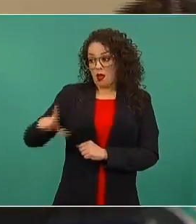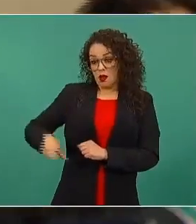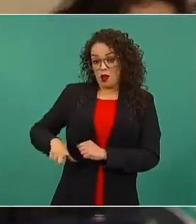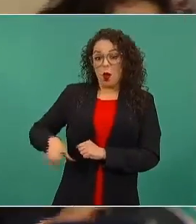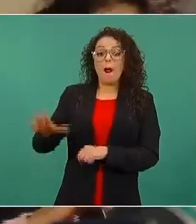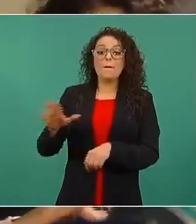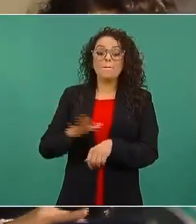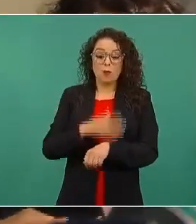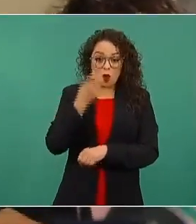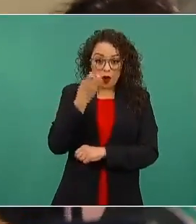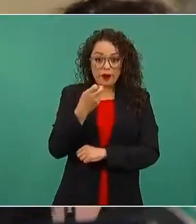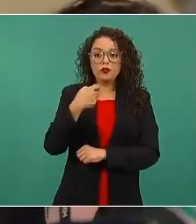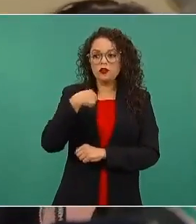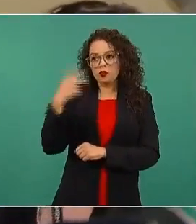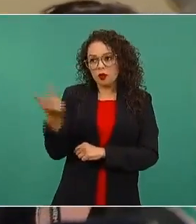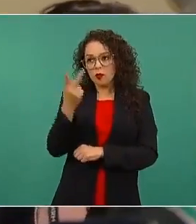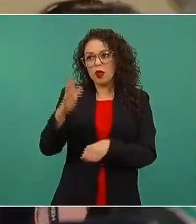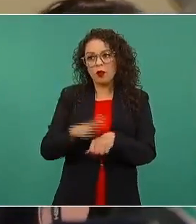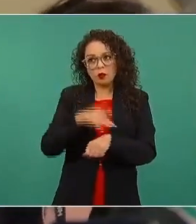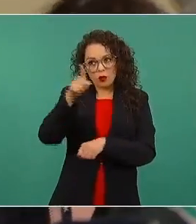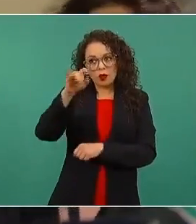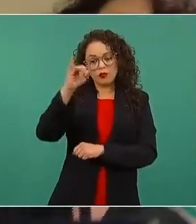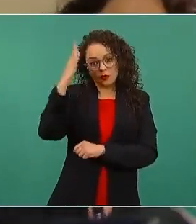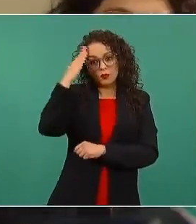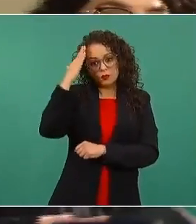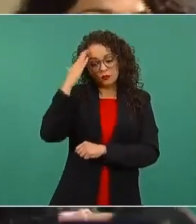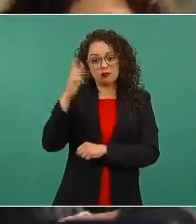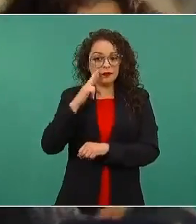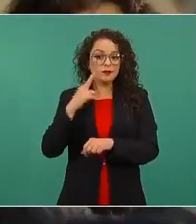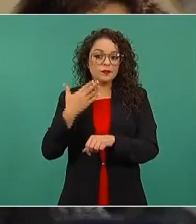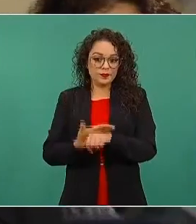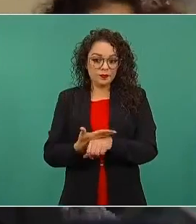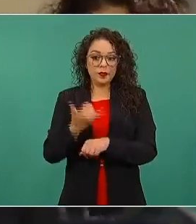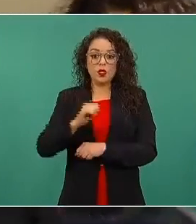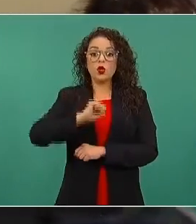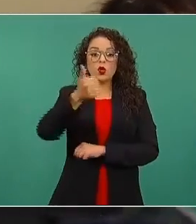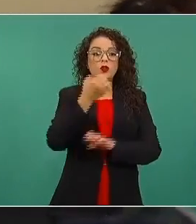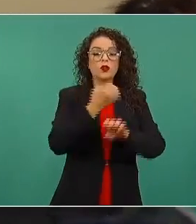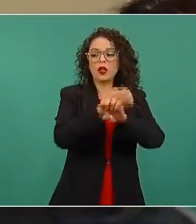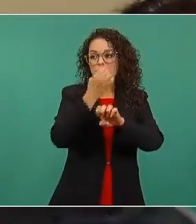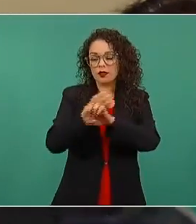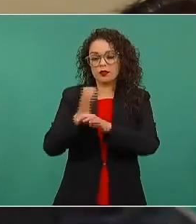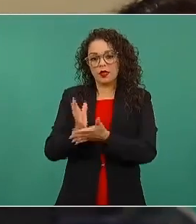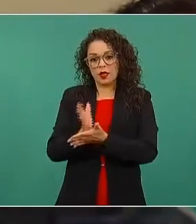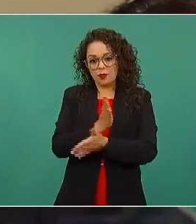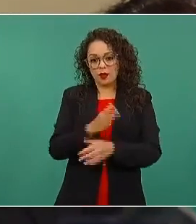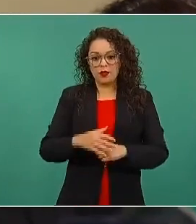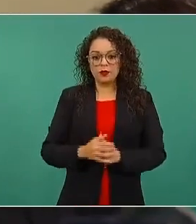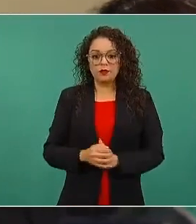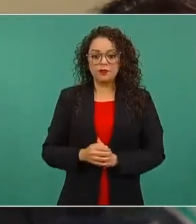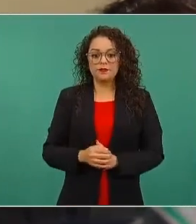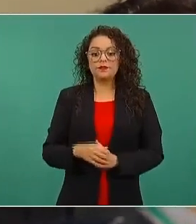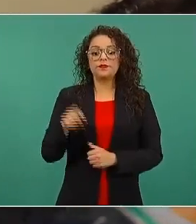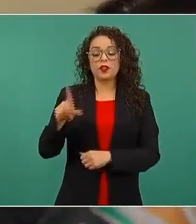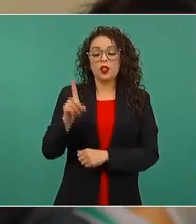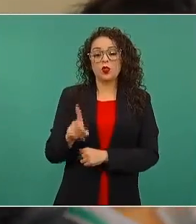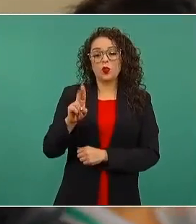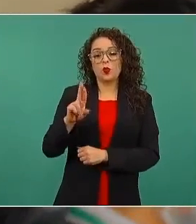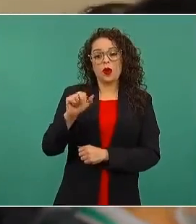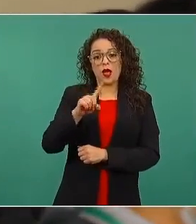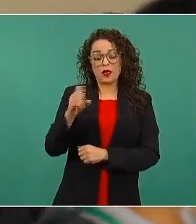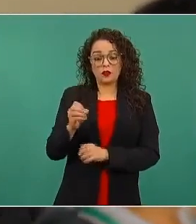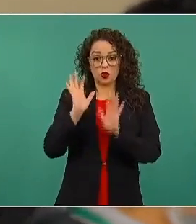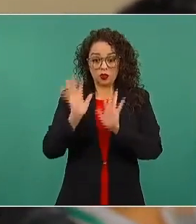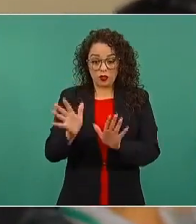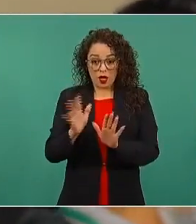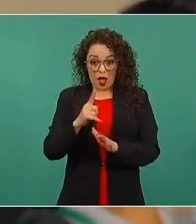usted, y hay recursos estatales. Entonces, ya que presente bien el informe, Padres, Durazo, pues